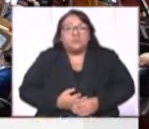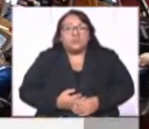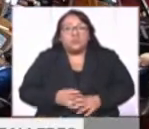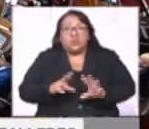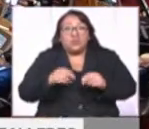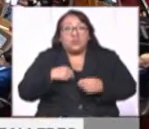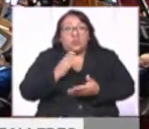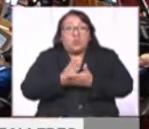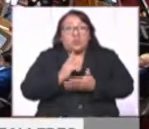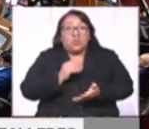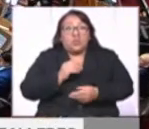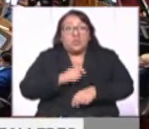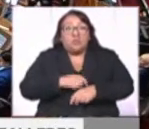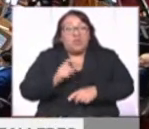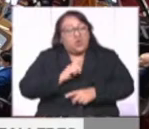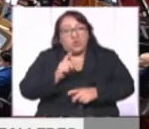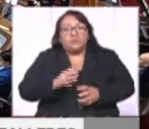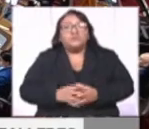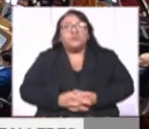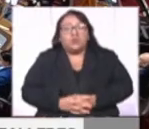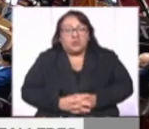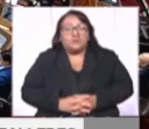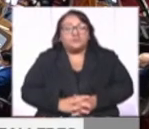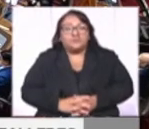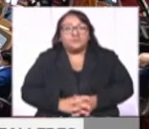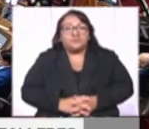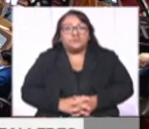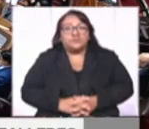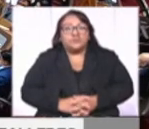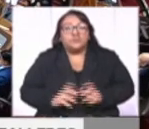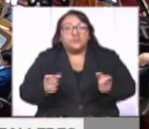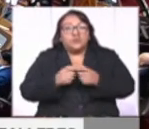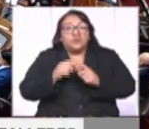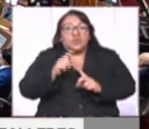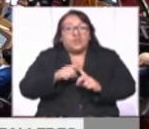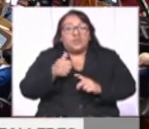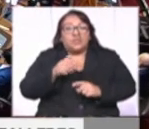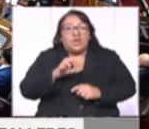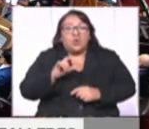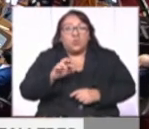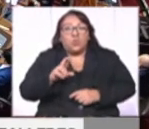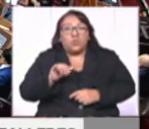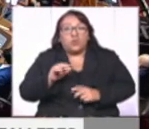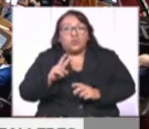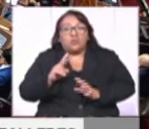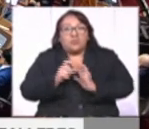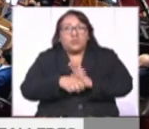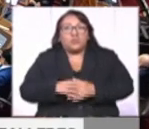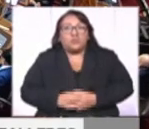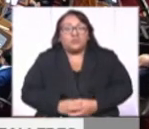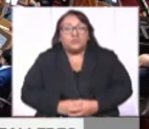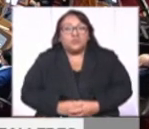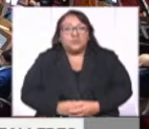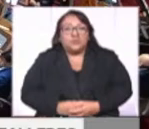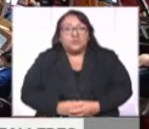cuarto intermedio? Muy bien, tiene usted la palabra el congresista Germán Tacuri, 2 minutos.